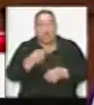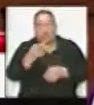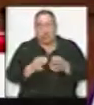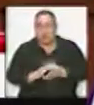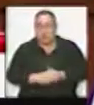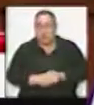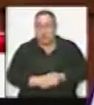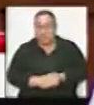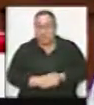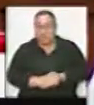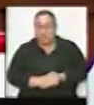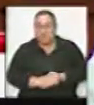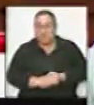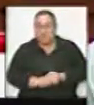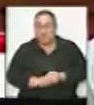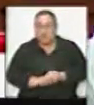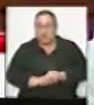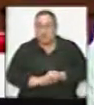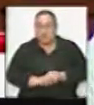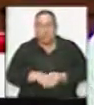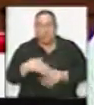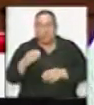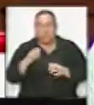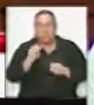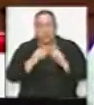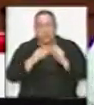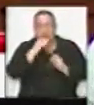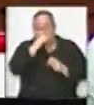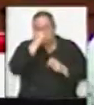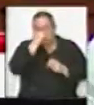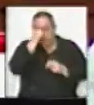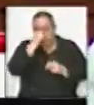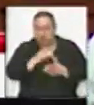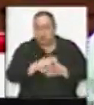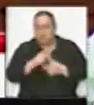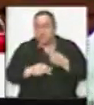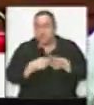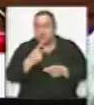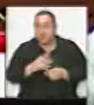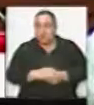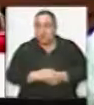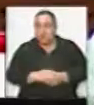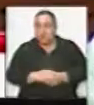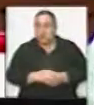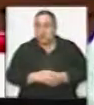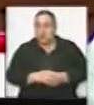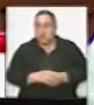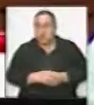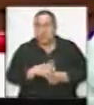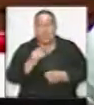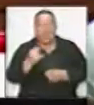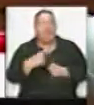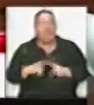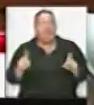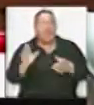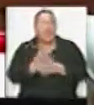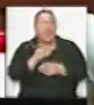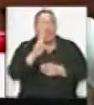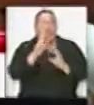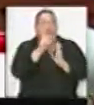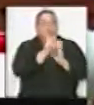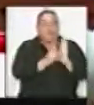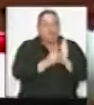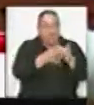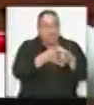Nacional de la Justicia, presidente, para que podamos hacer esa corrección. En segundo término, presidente, hay diferencias entre los dos